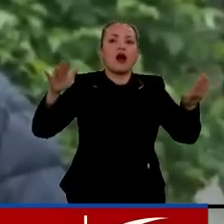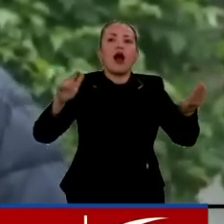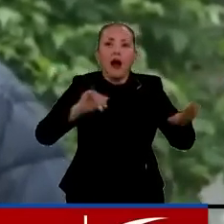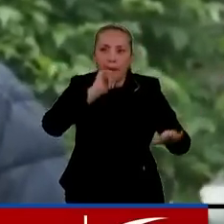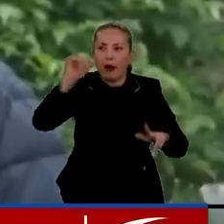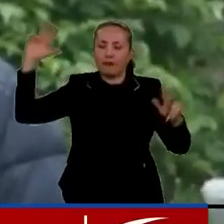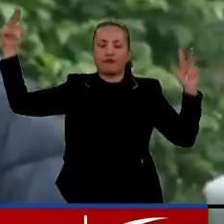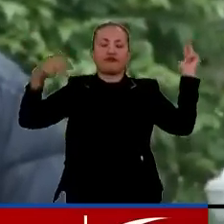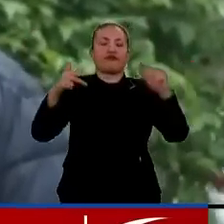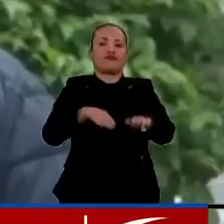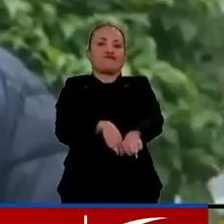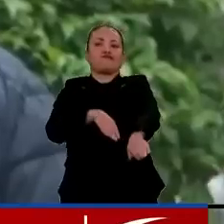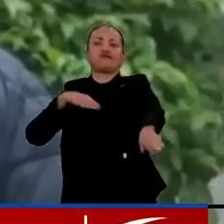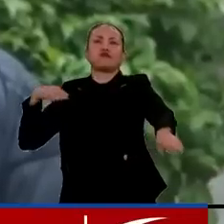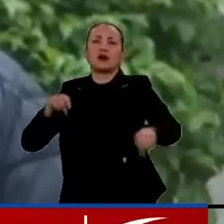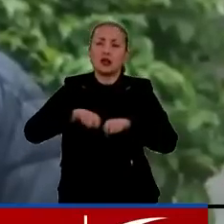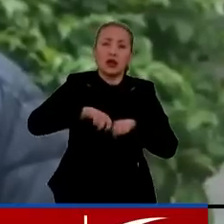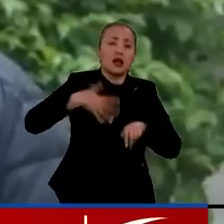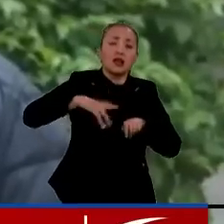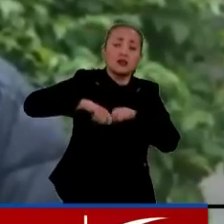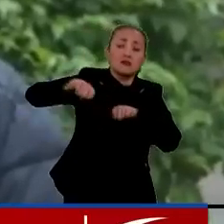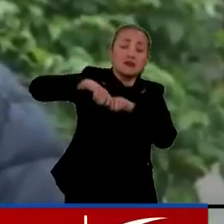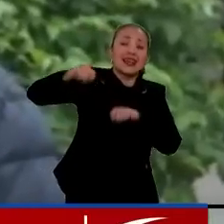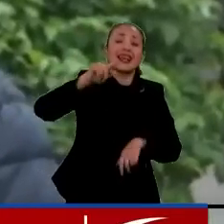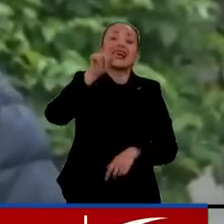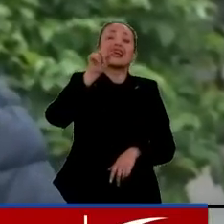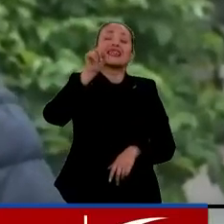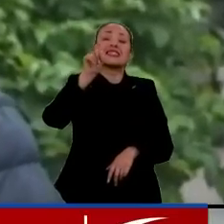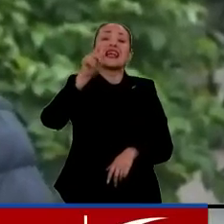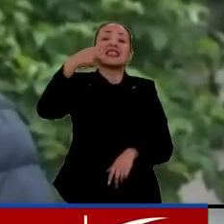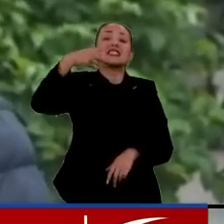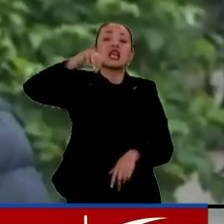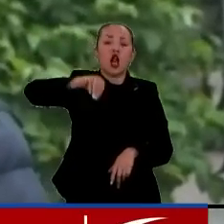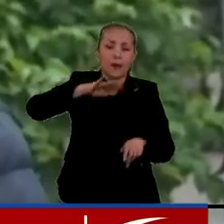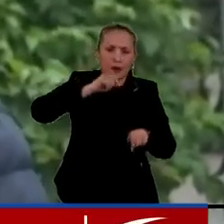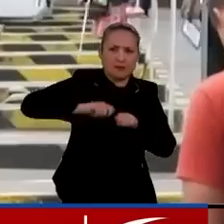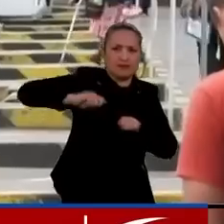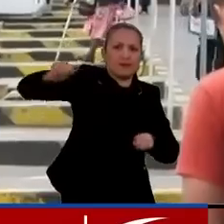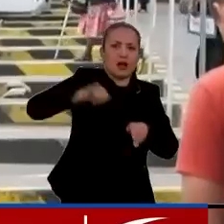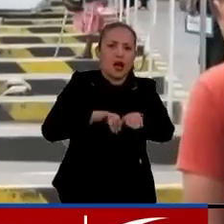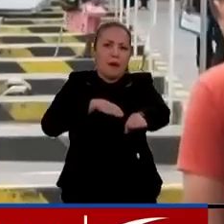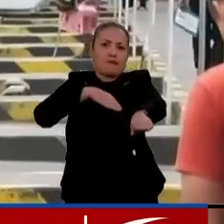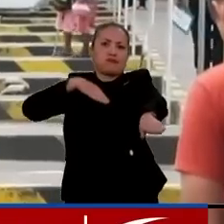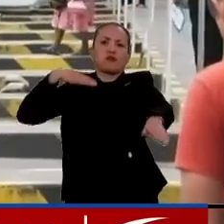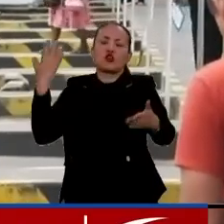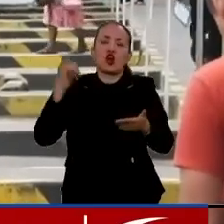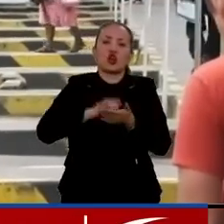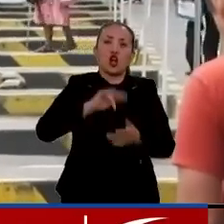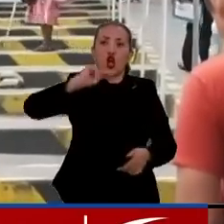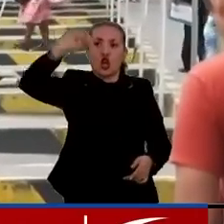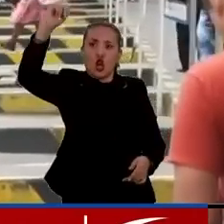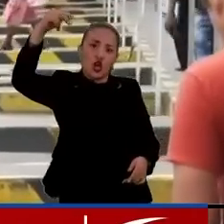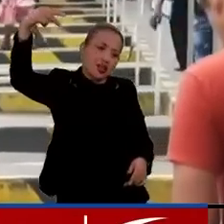6 kilómetros de congestión vehicular del lado norte hacia el lado sur, es decir, del lado de